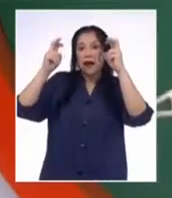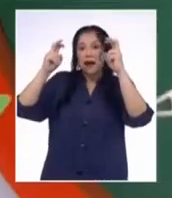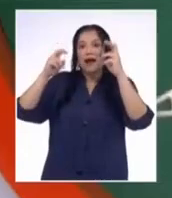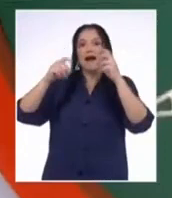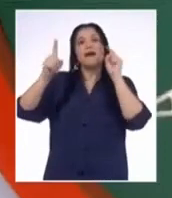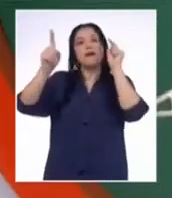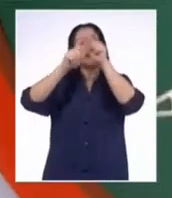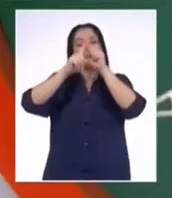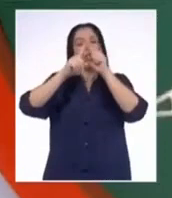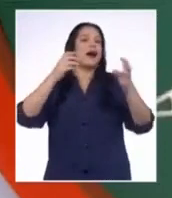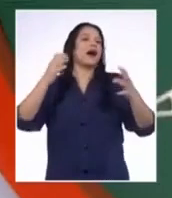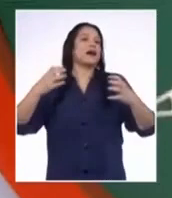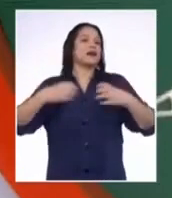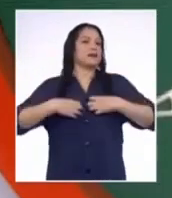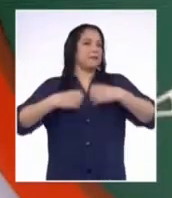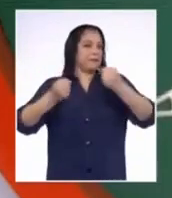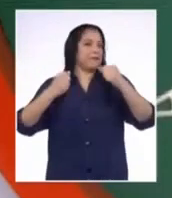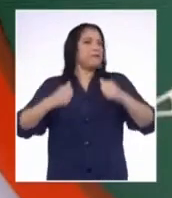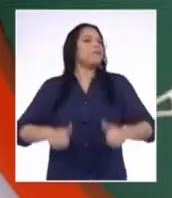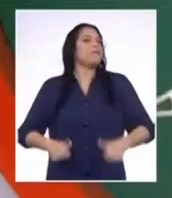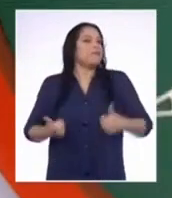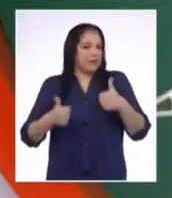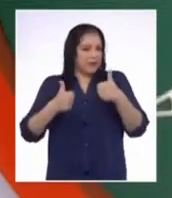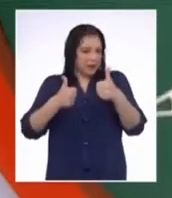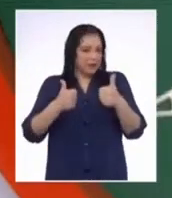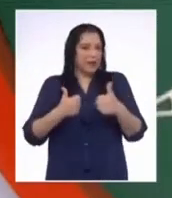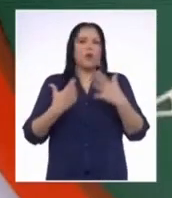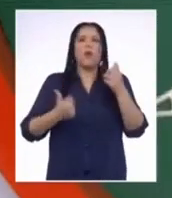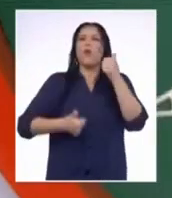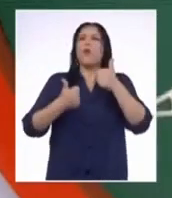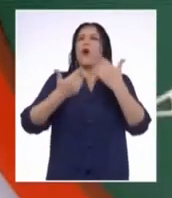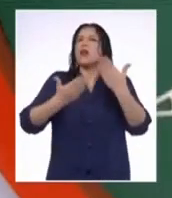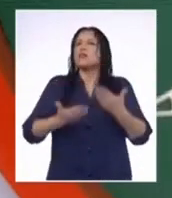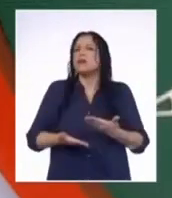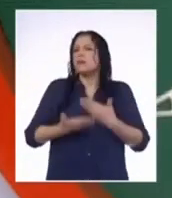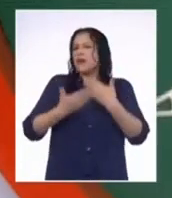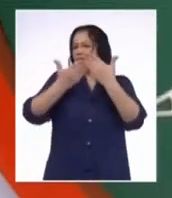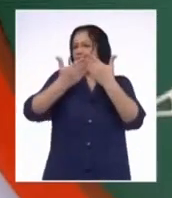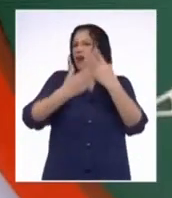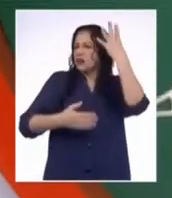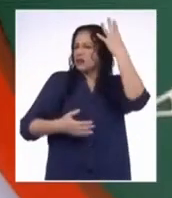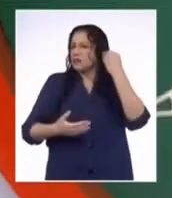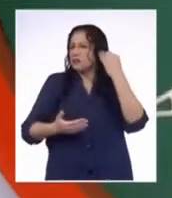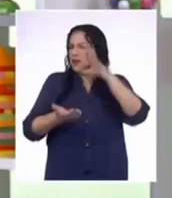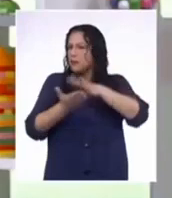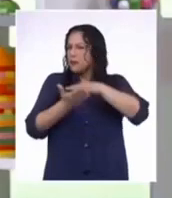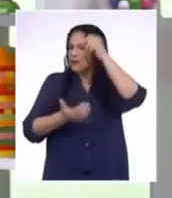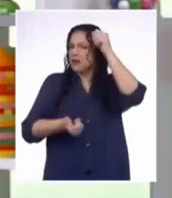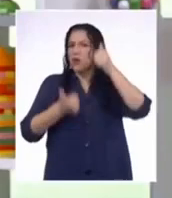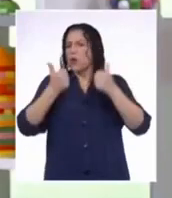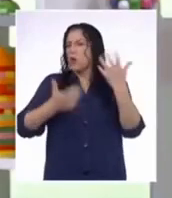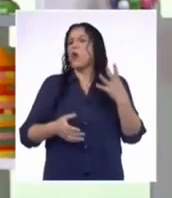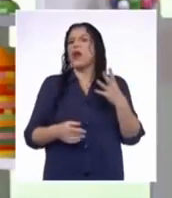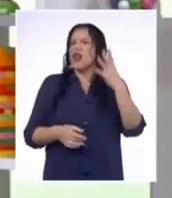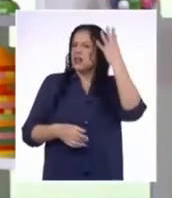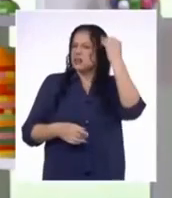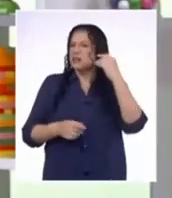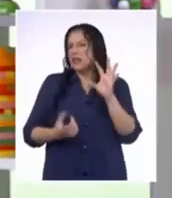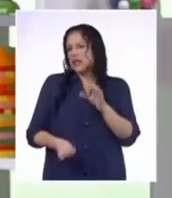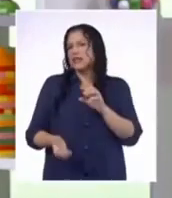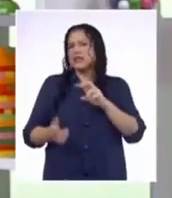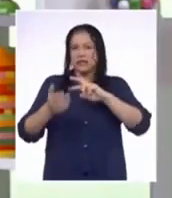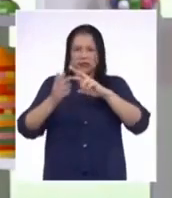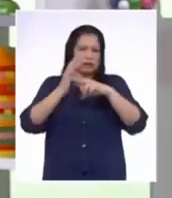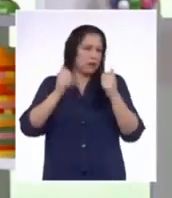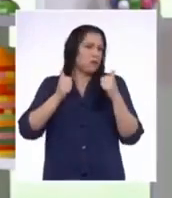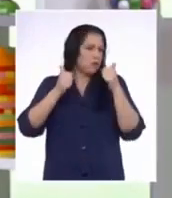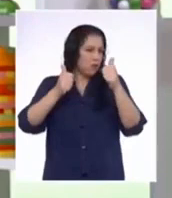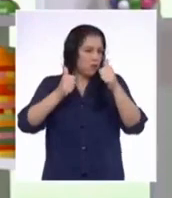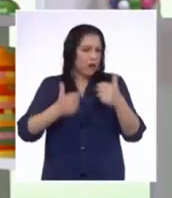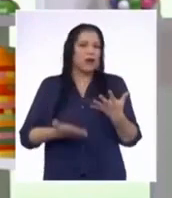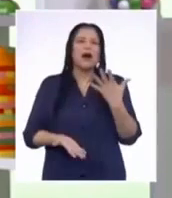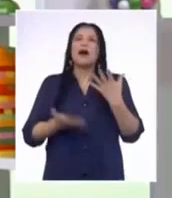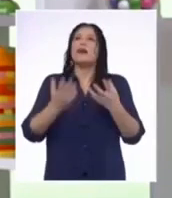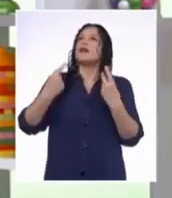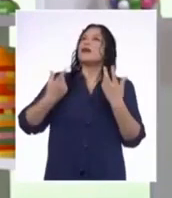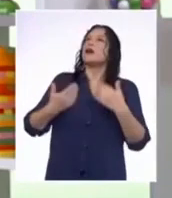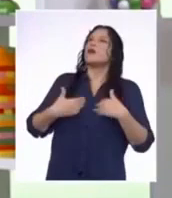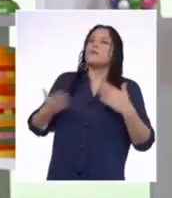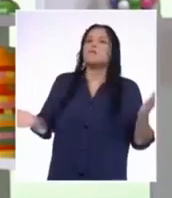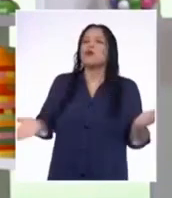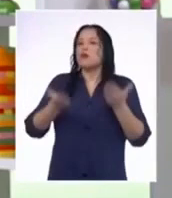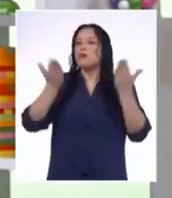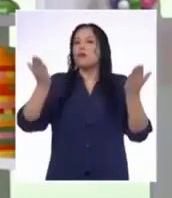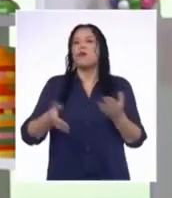saludable. ¿Sobre qué situación significativa se ha planteado la experiencia de aprendizaje? La situación significativa tenía que ver con